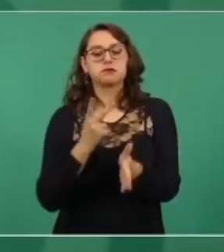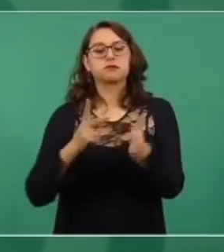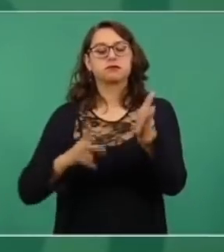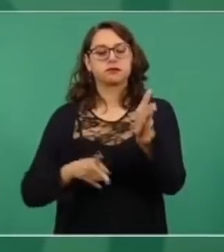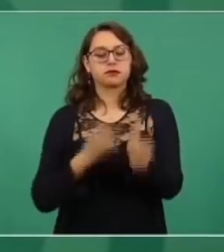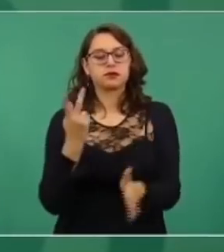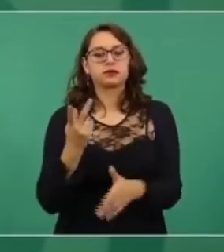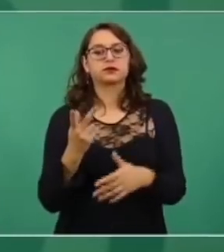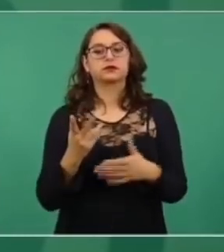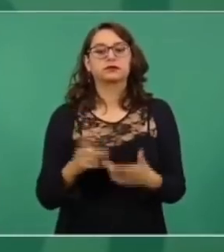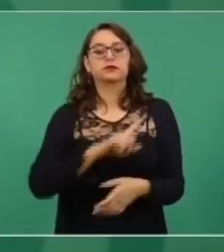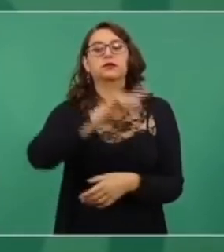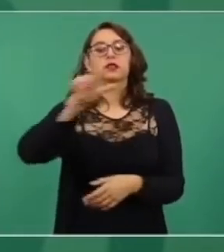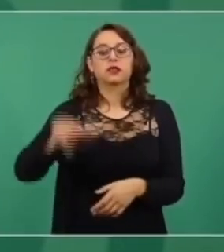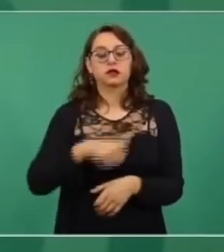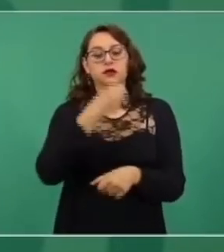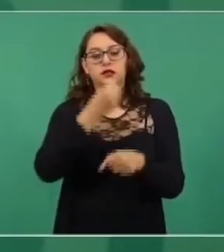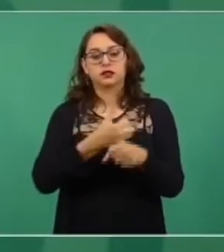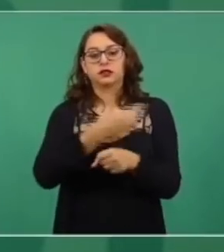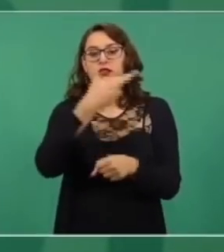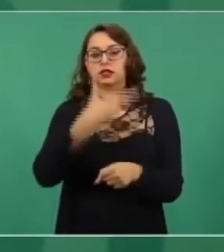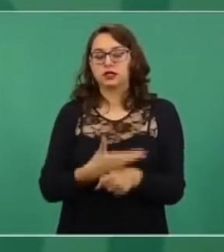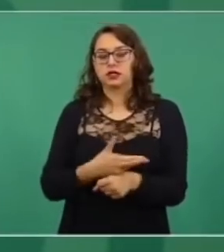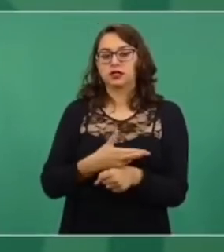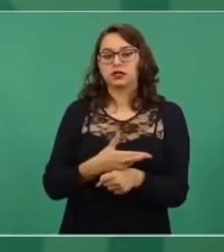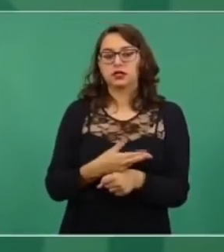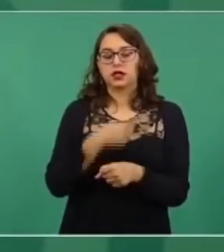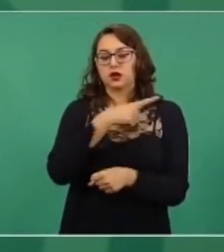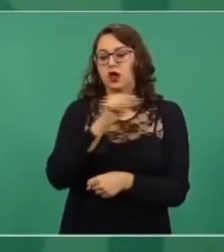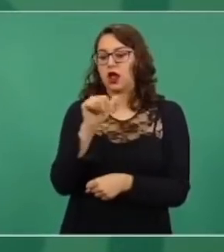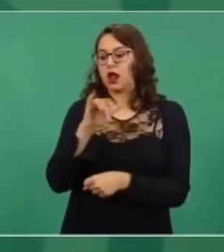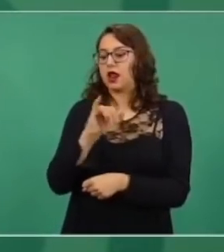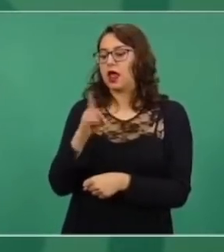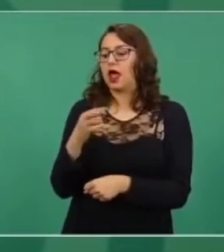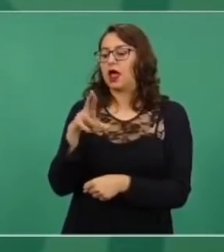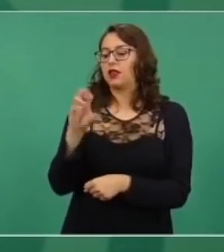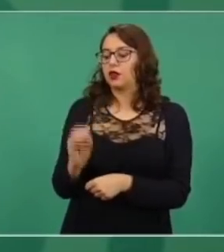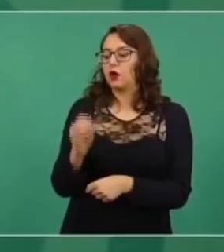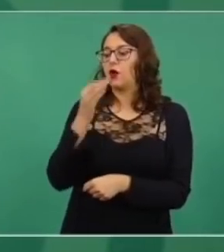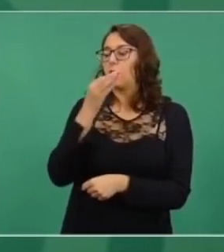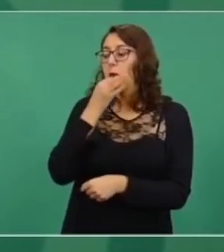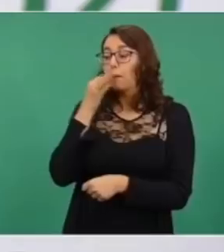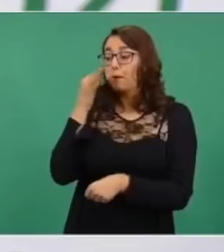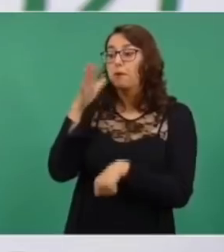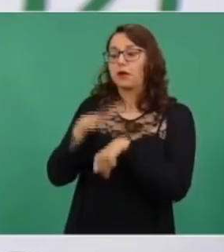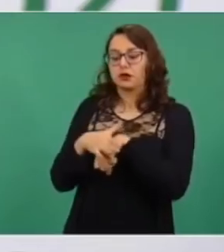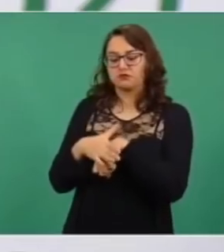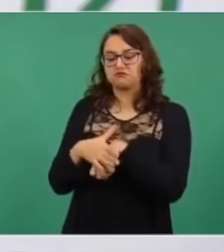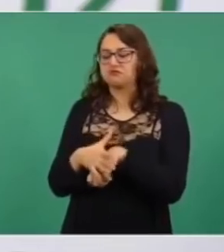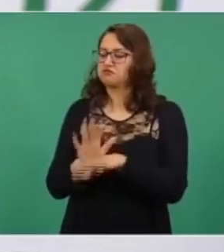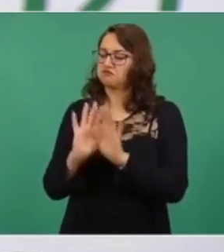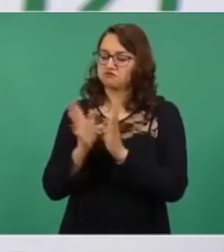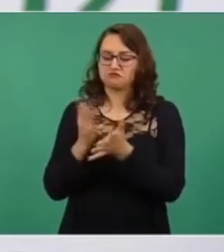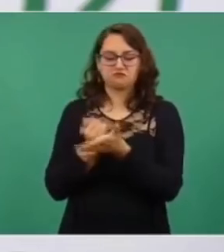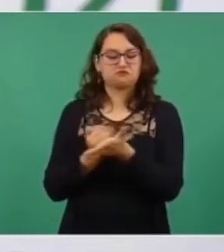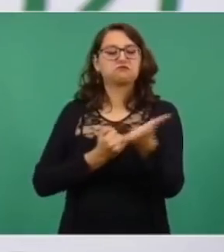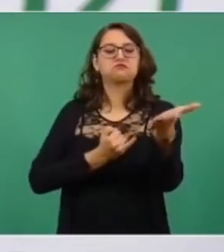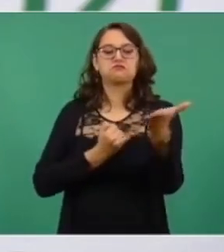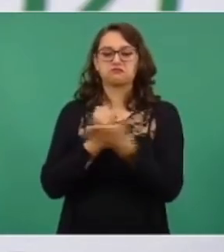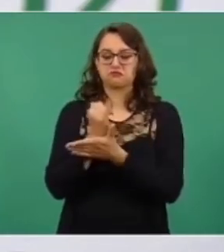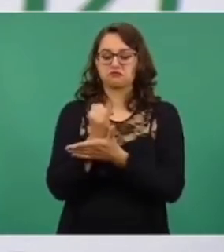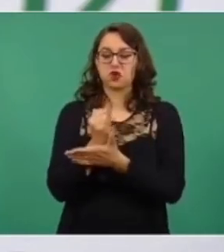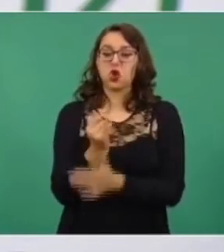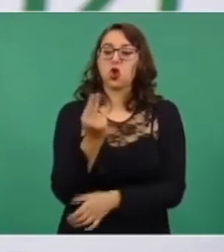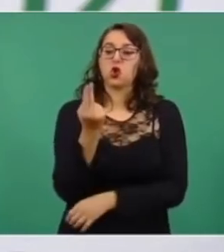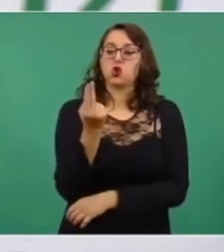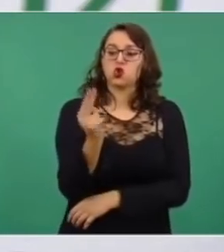me confirmó el secretario Mayorkas ayer por la noche que a partir de los primeros días